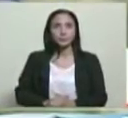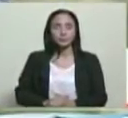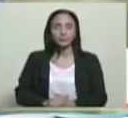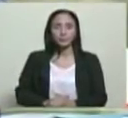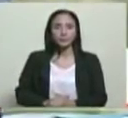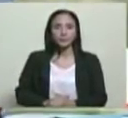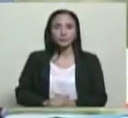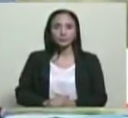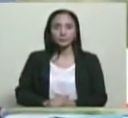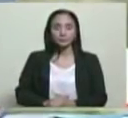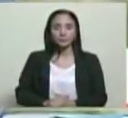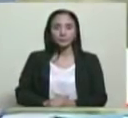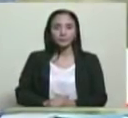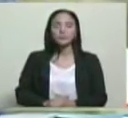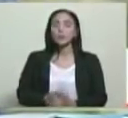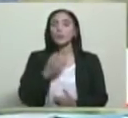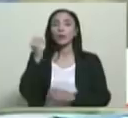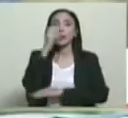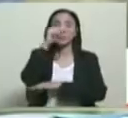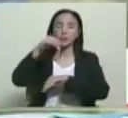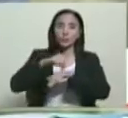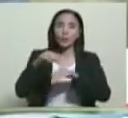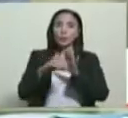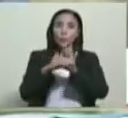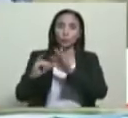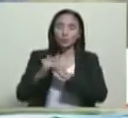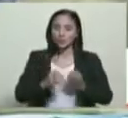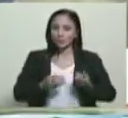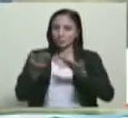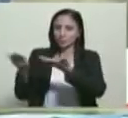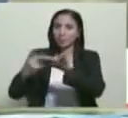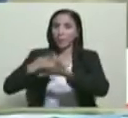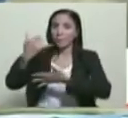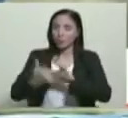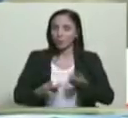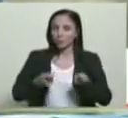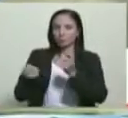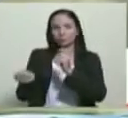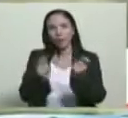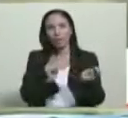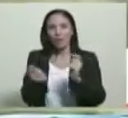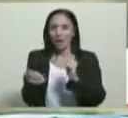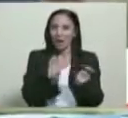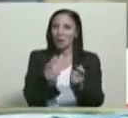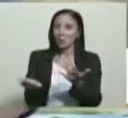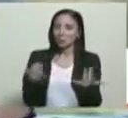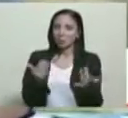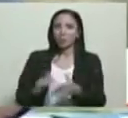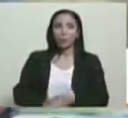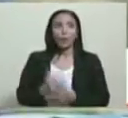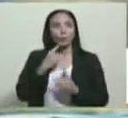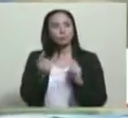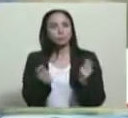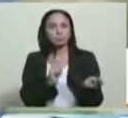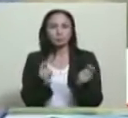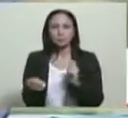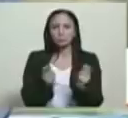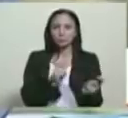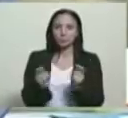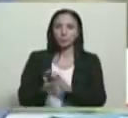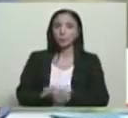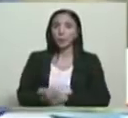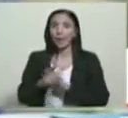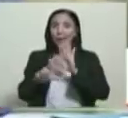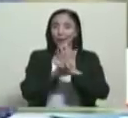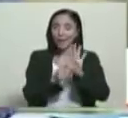remita formalmente a la Asamblea Nacional Constituyente este proyecto que va al debate con los constituyentes y que sigue en debate nacional, para que esta